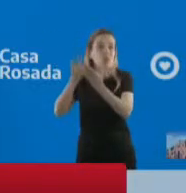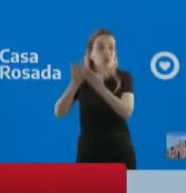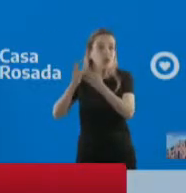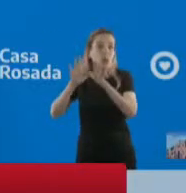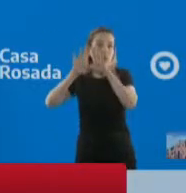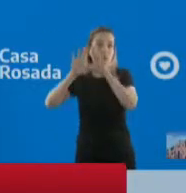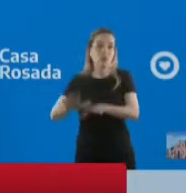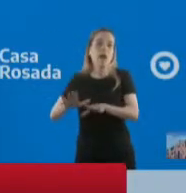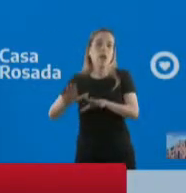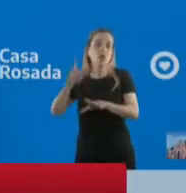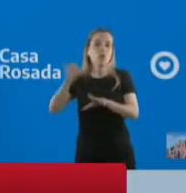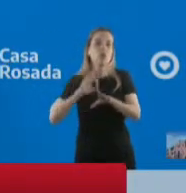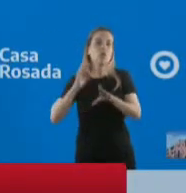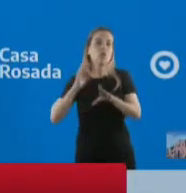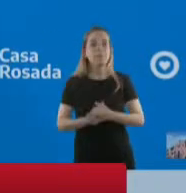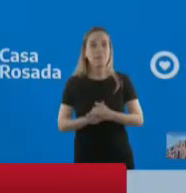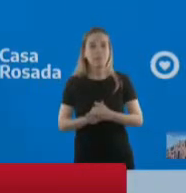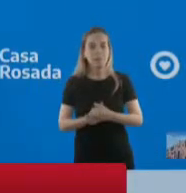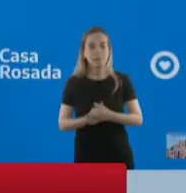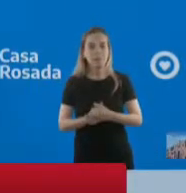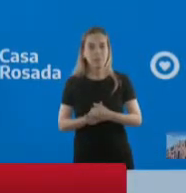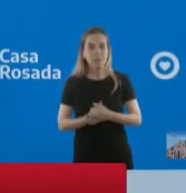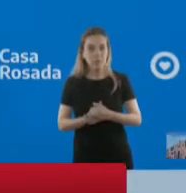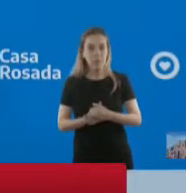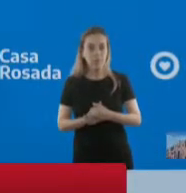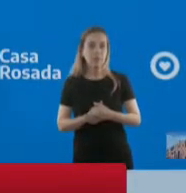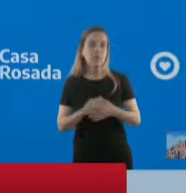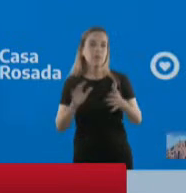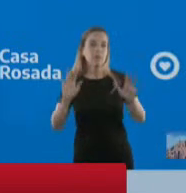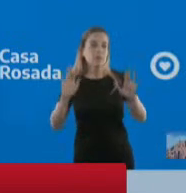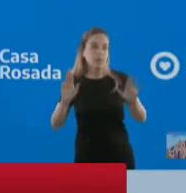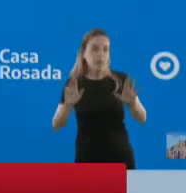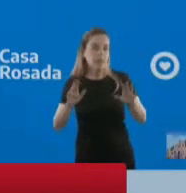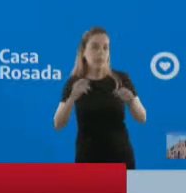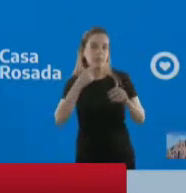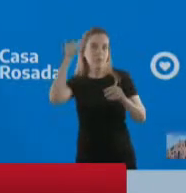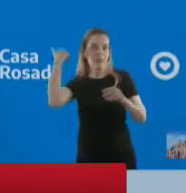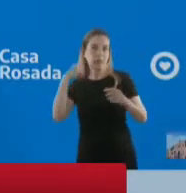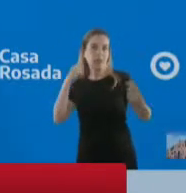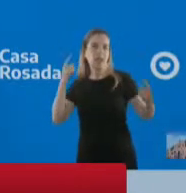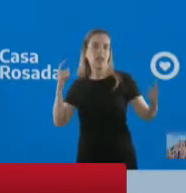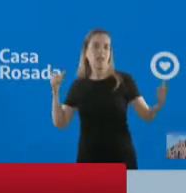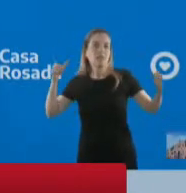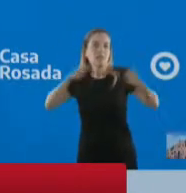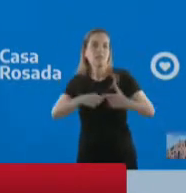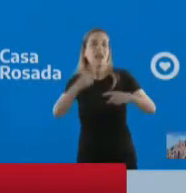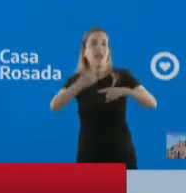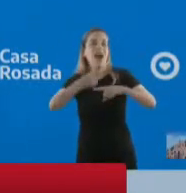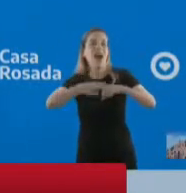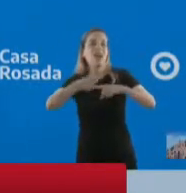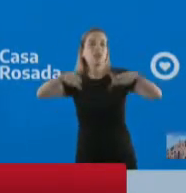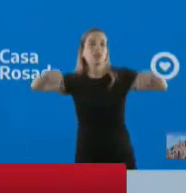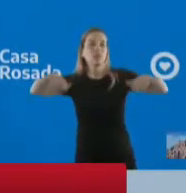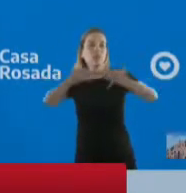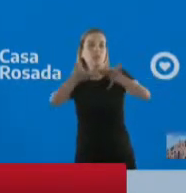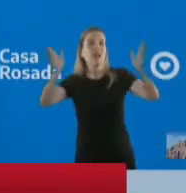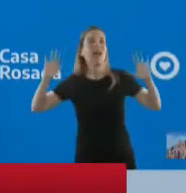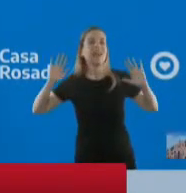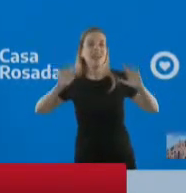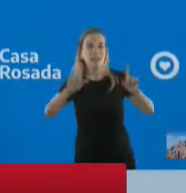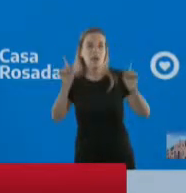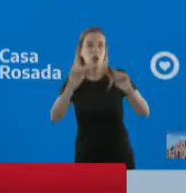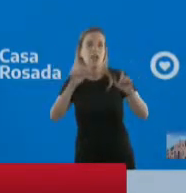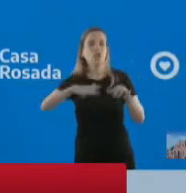familiares, pero la justicia siempre trae un poco de alivio. Y de ahora en adelante es muy importante que el